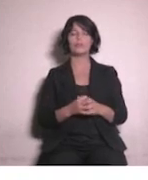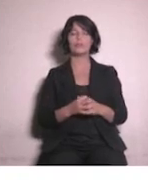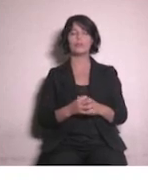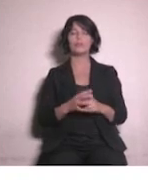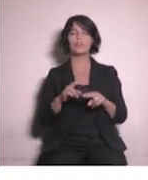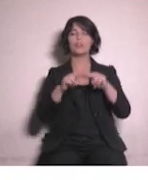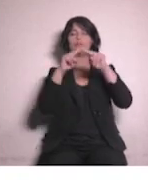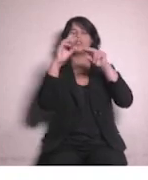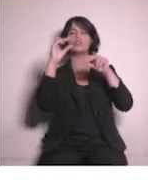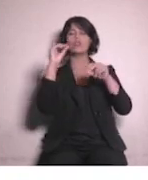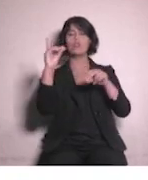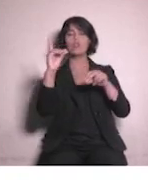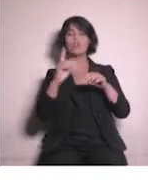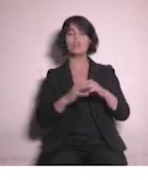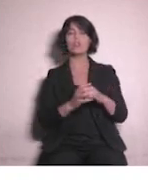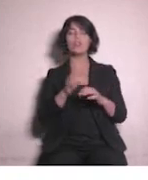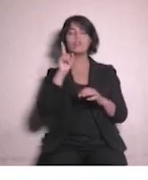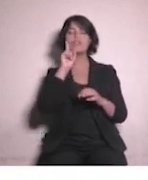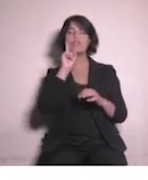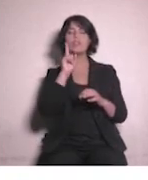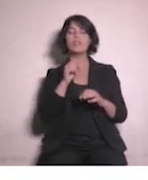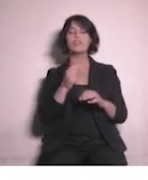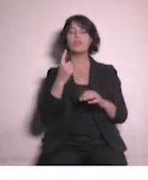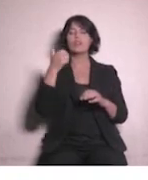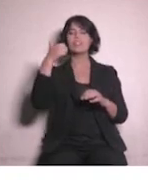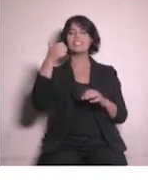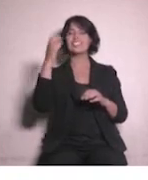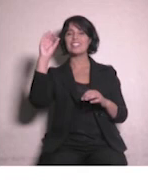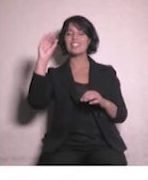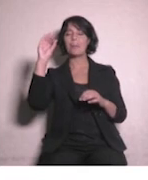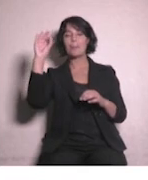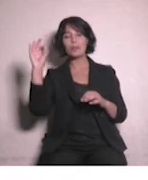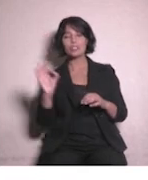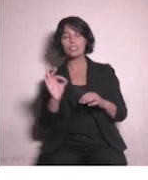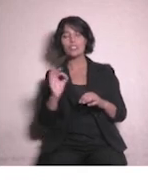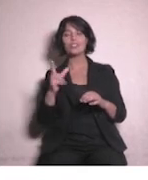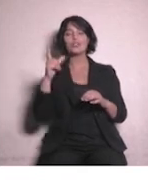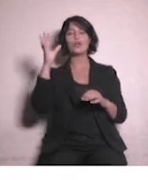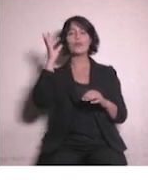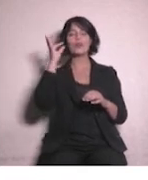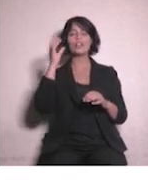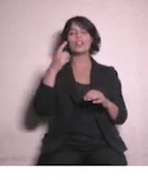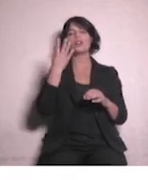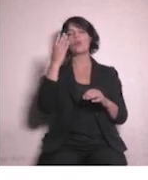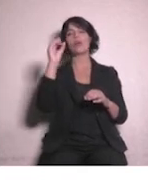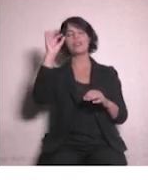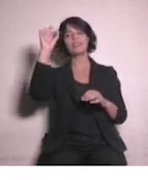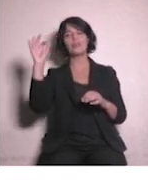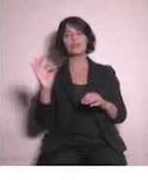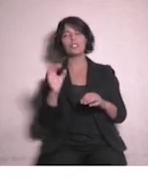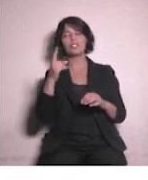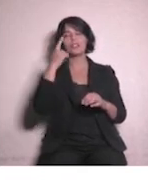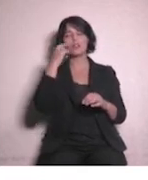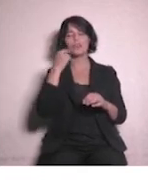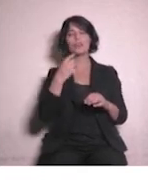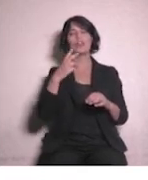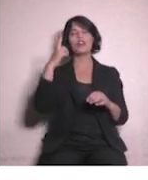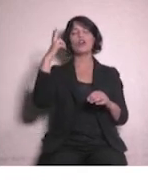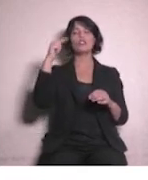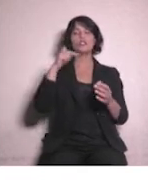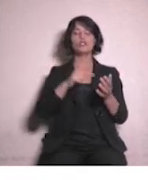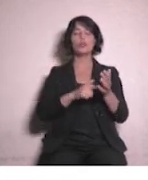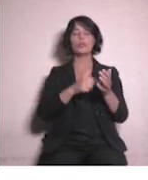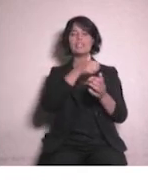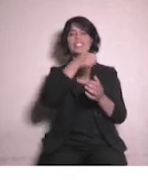El fondo D tiene un 60% mujeres, un 40% de hombres. Es un fondo de 8.600 millones